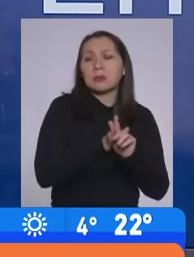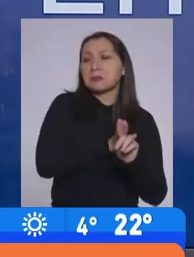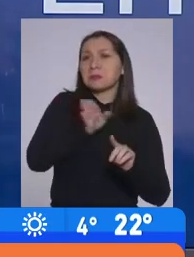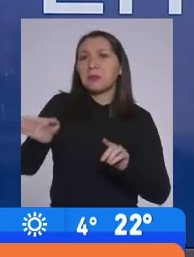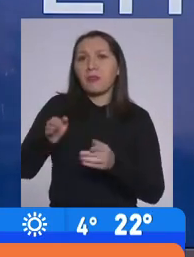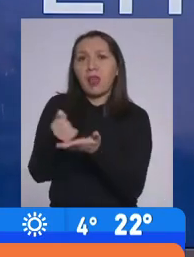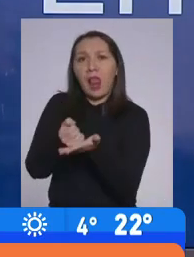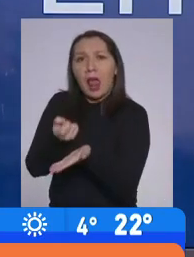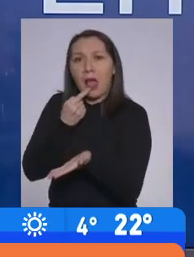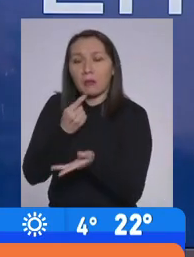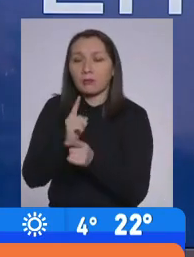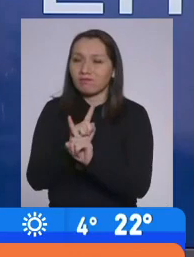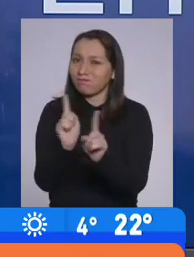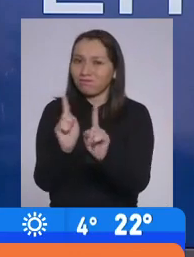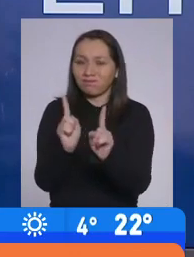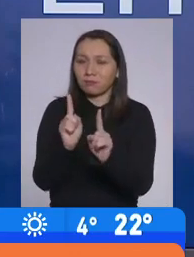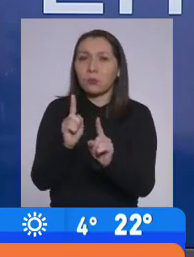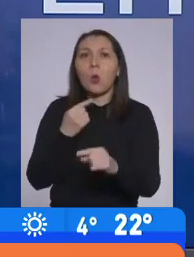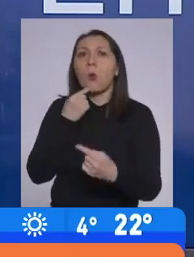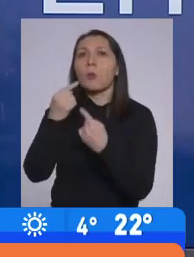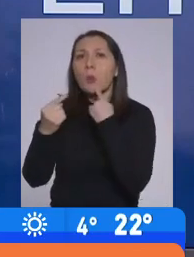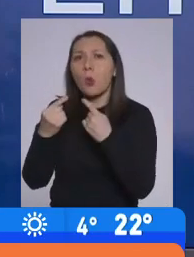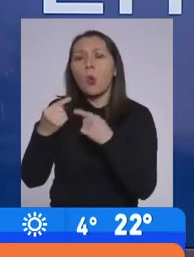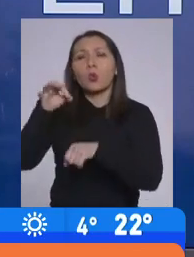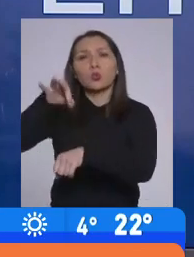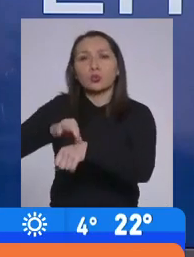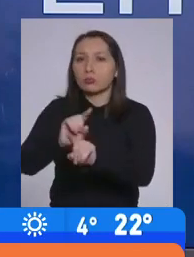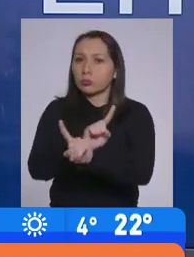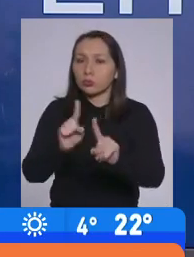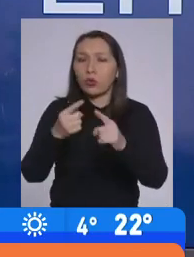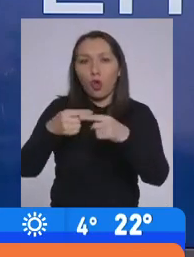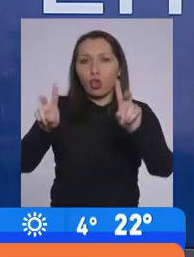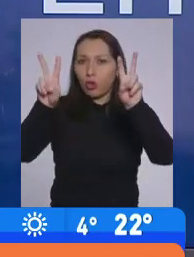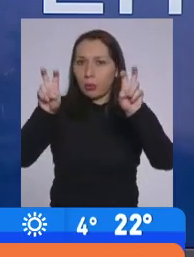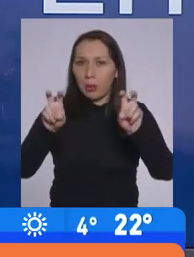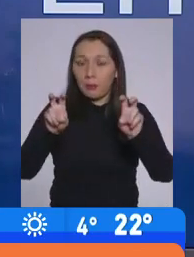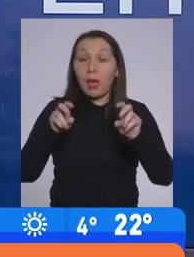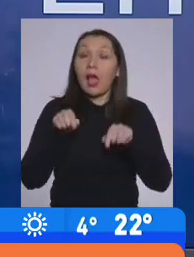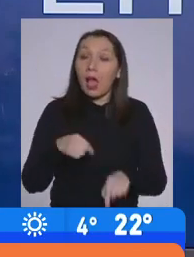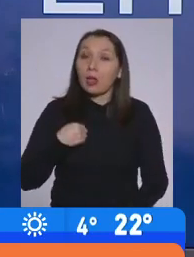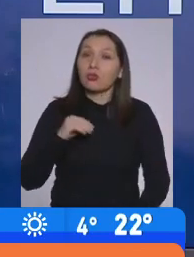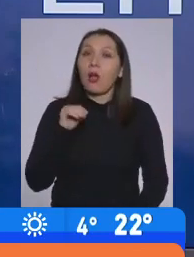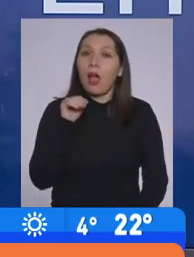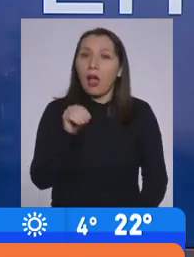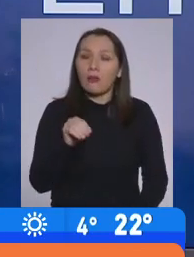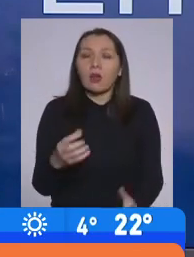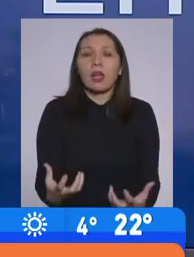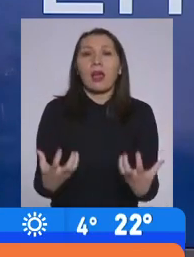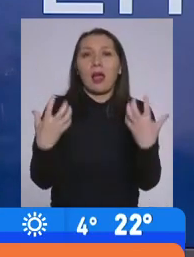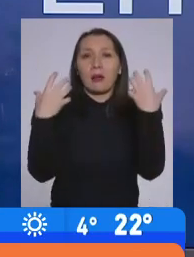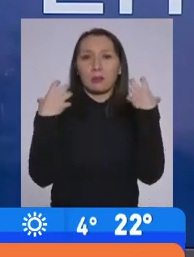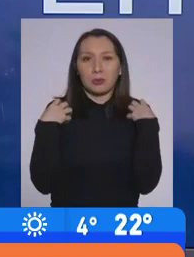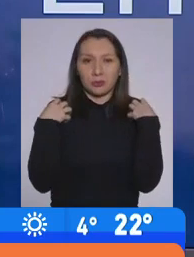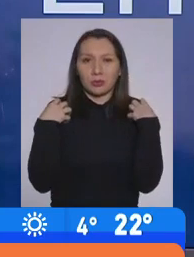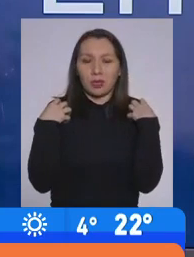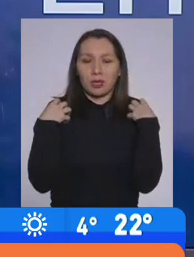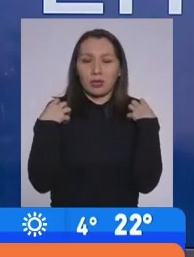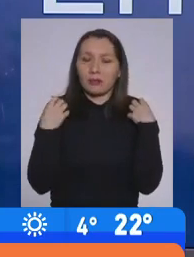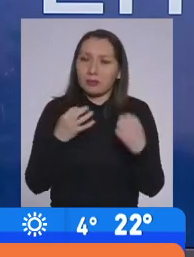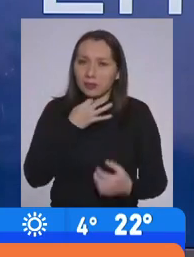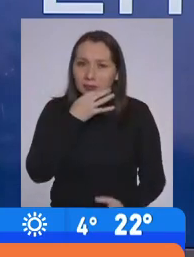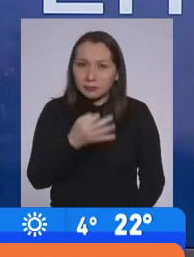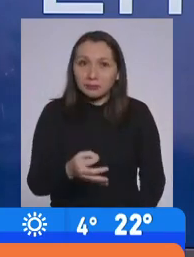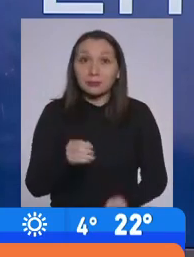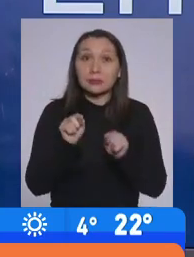ni para ir a la consulta de un doctor o doctores y ello llamó a la red con habilidad